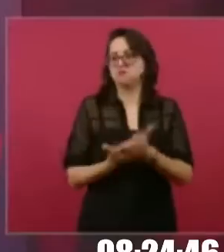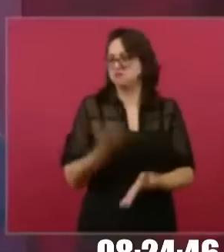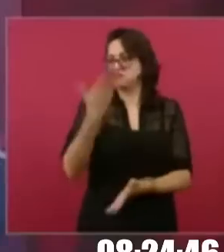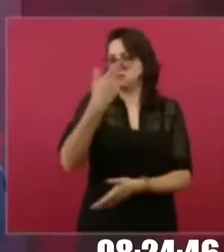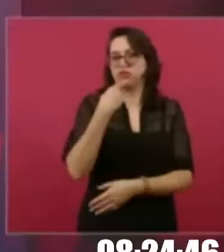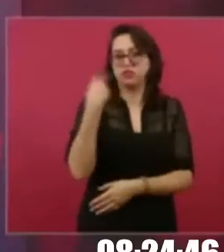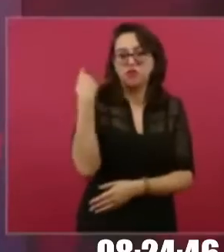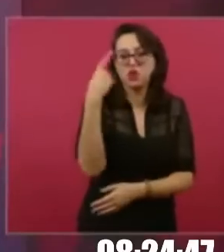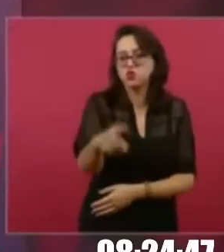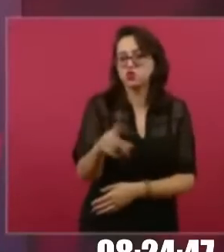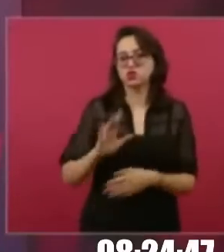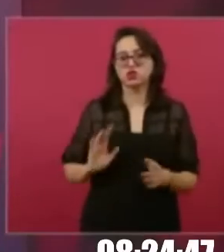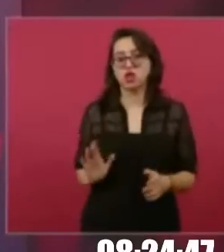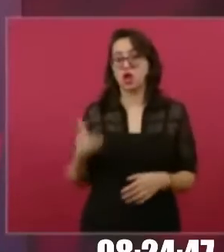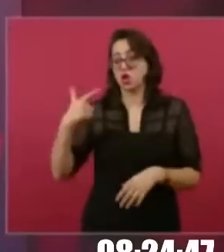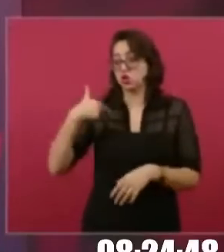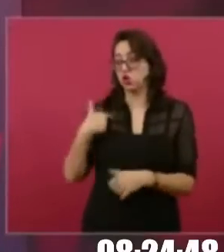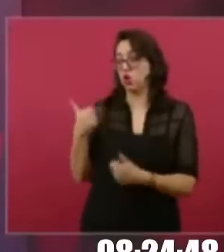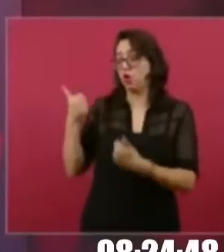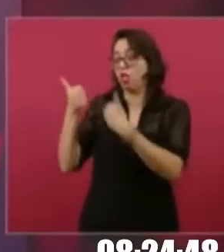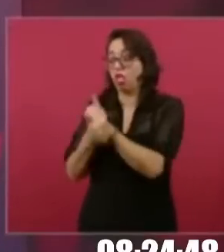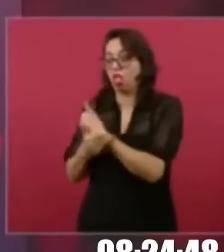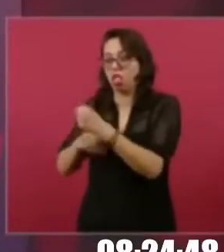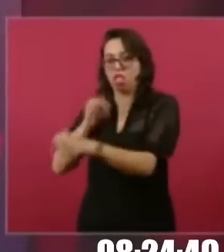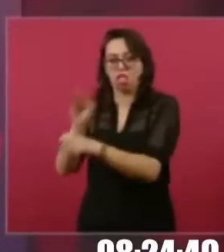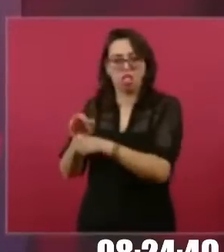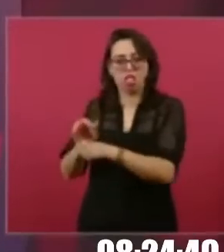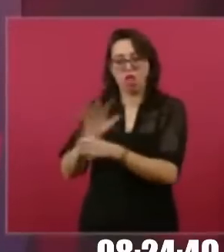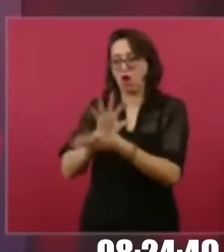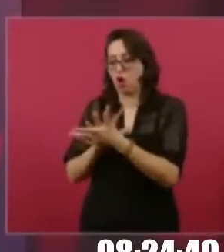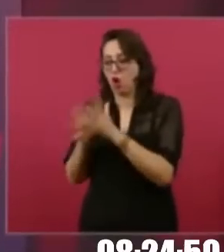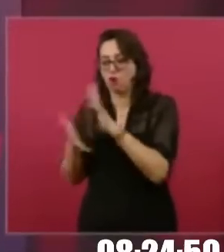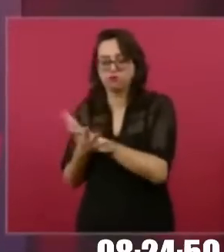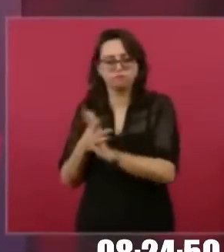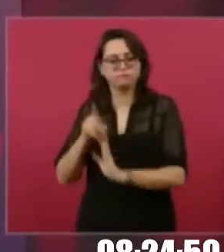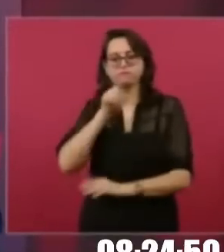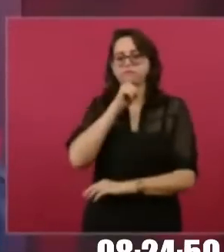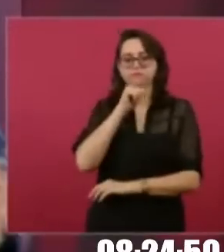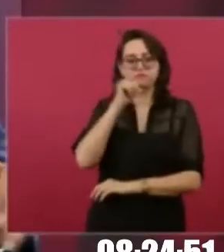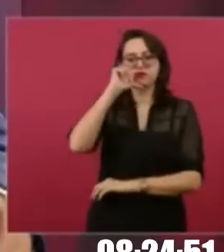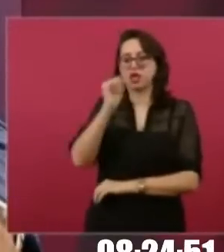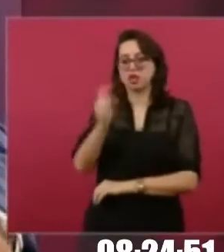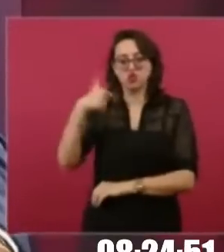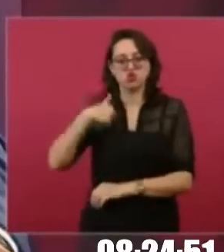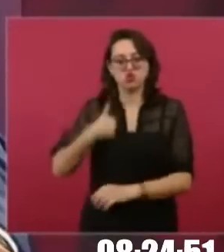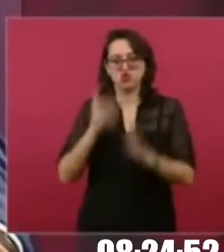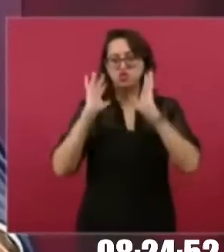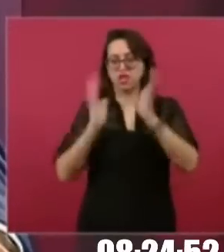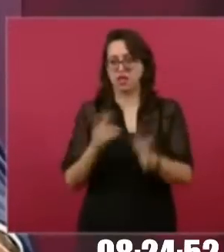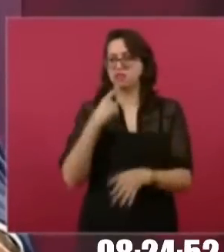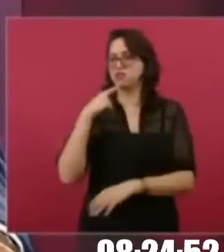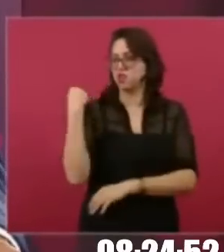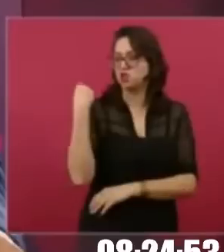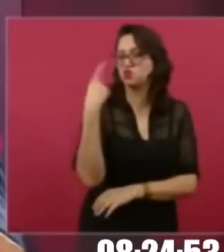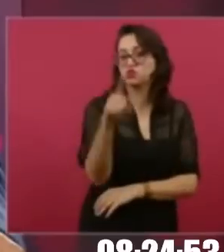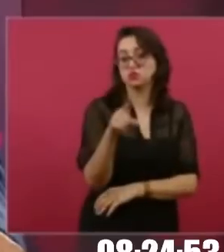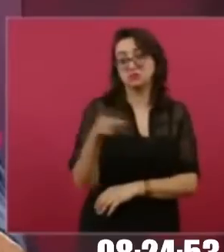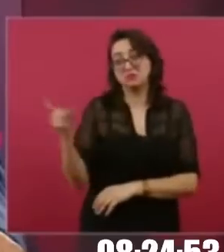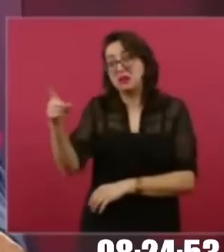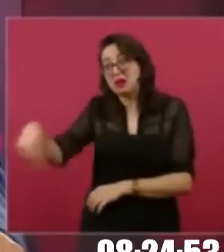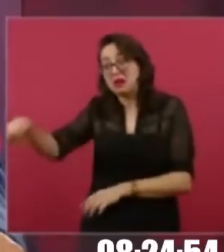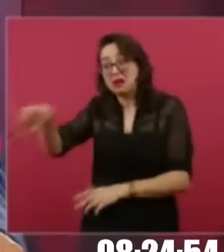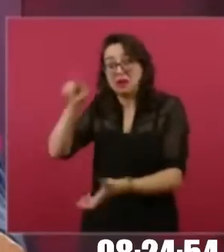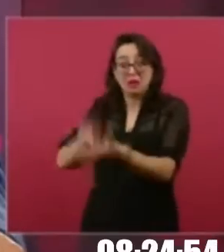no estamos encubriendo ese tipo de cosas Porque además son daños mayores